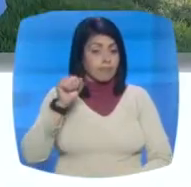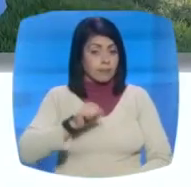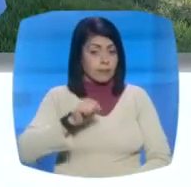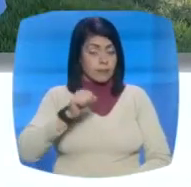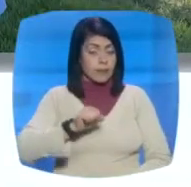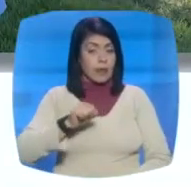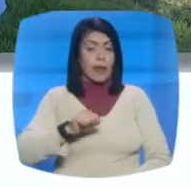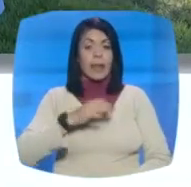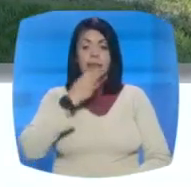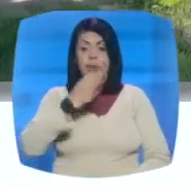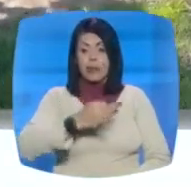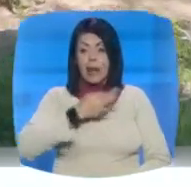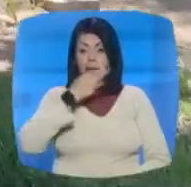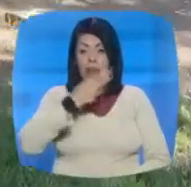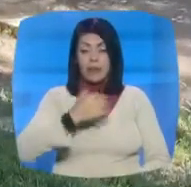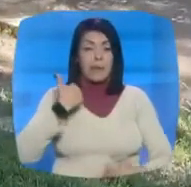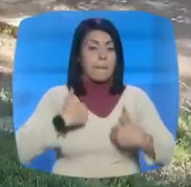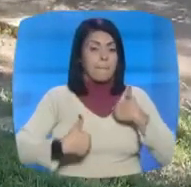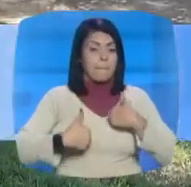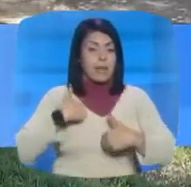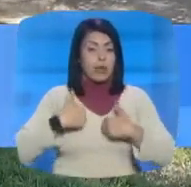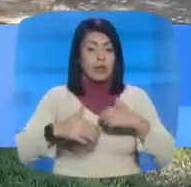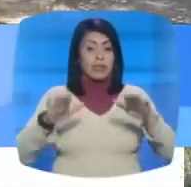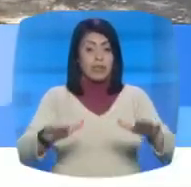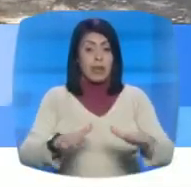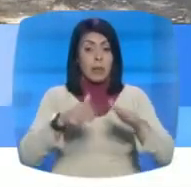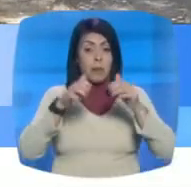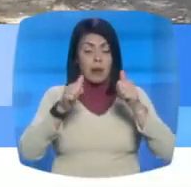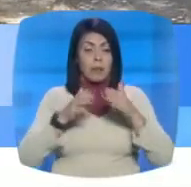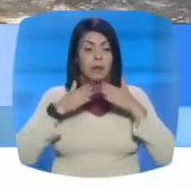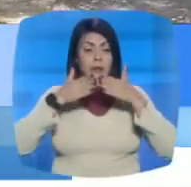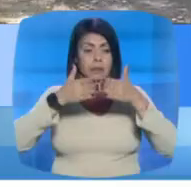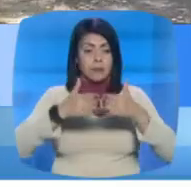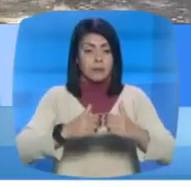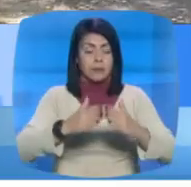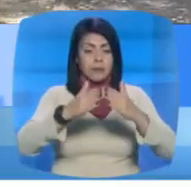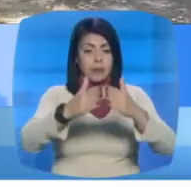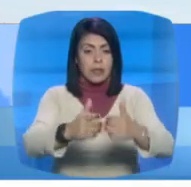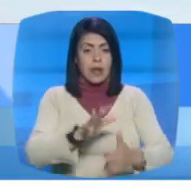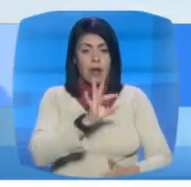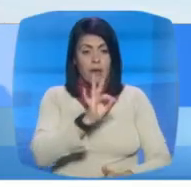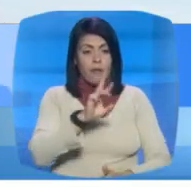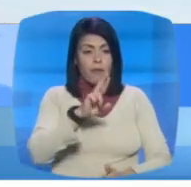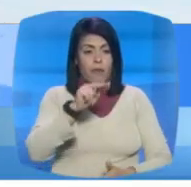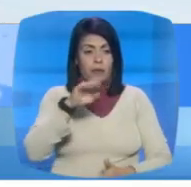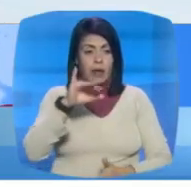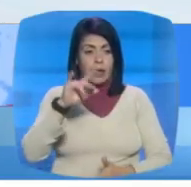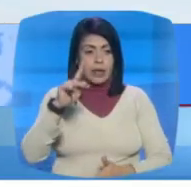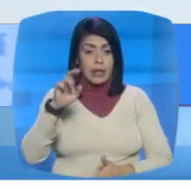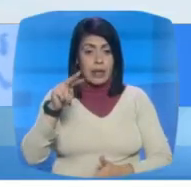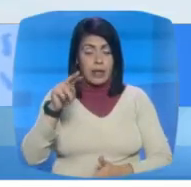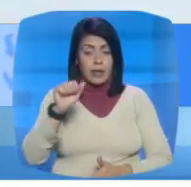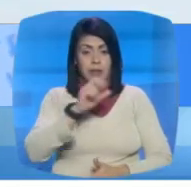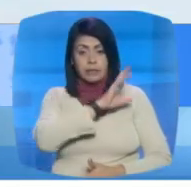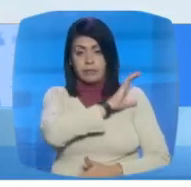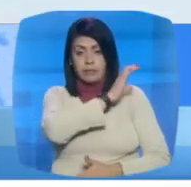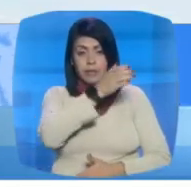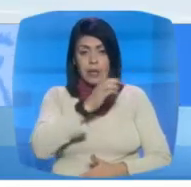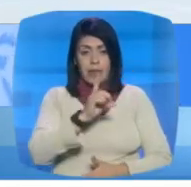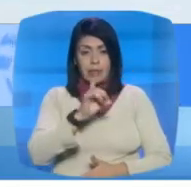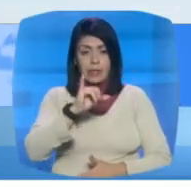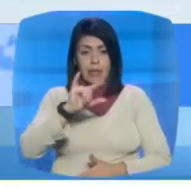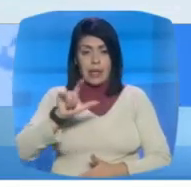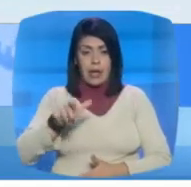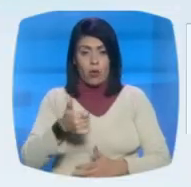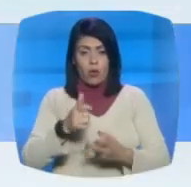Efectivamente, en horas de la tarde de ese miércoles fue rescatada la embarcación Maita, tripulada por Franklin Castillo, capitán del navío Diego Castillo y